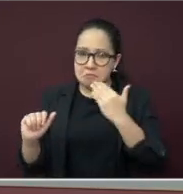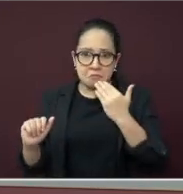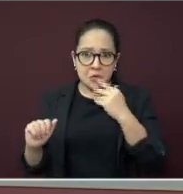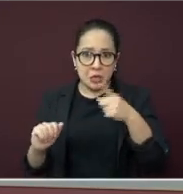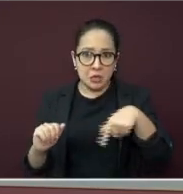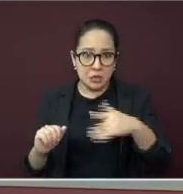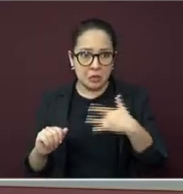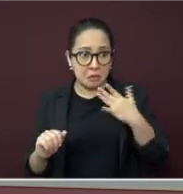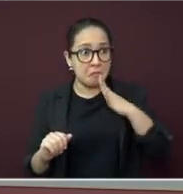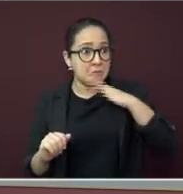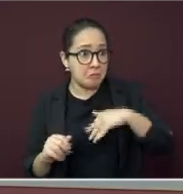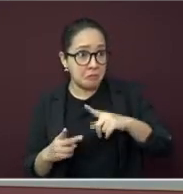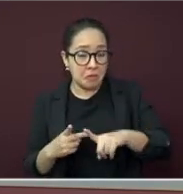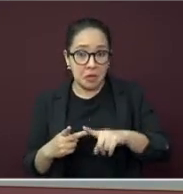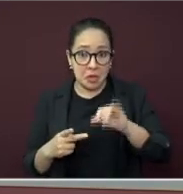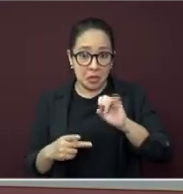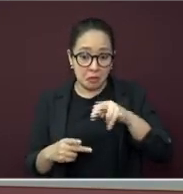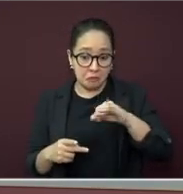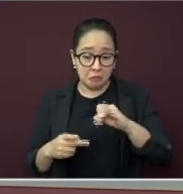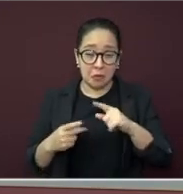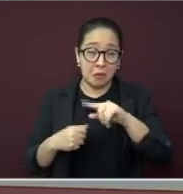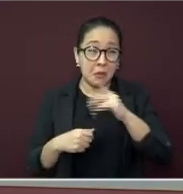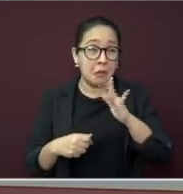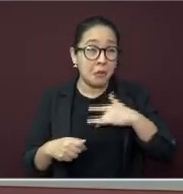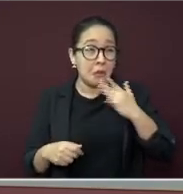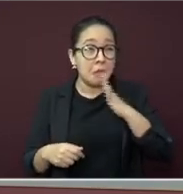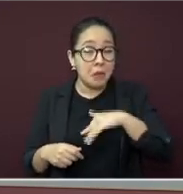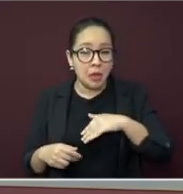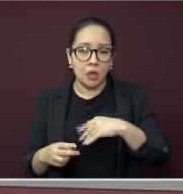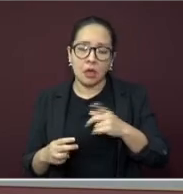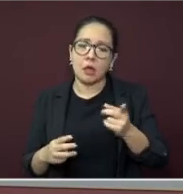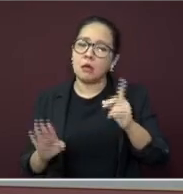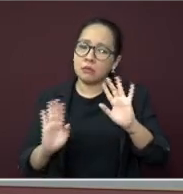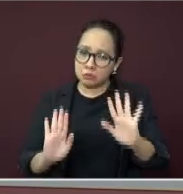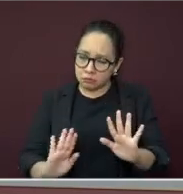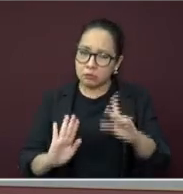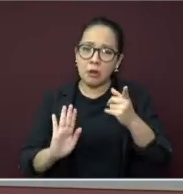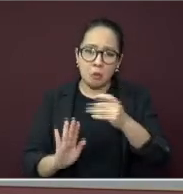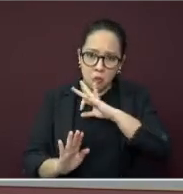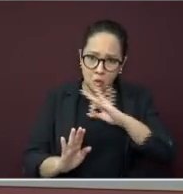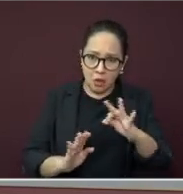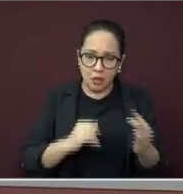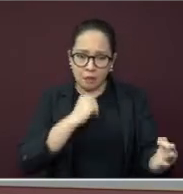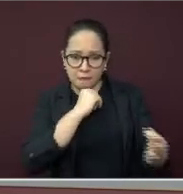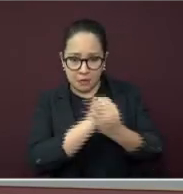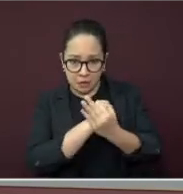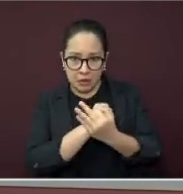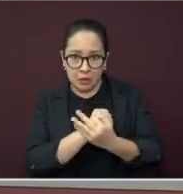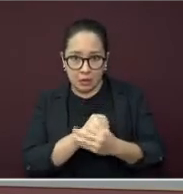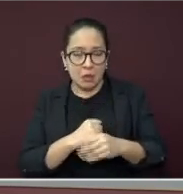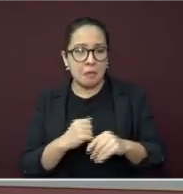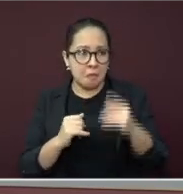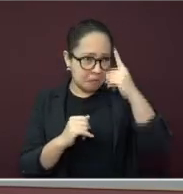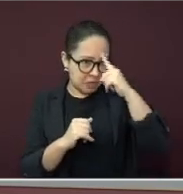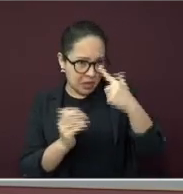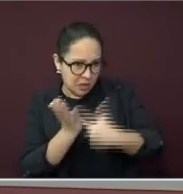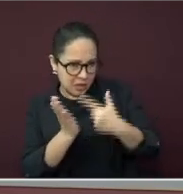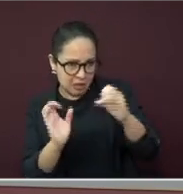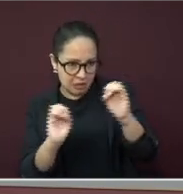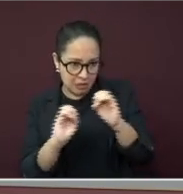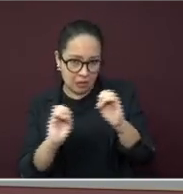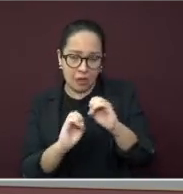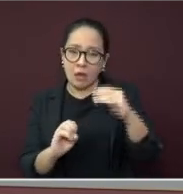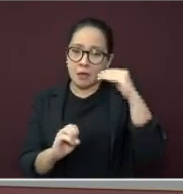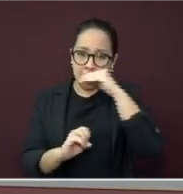da síntomas no da influenza si te protege de un cuadro grave de influenza y si es gratuita en todos los centros